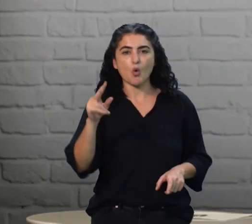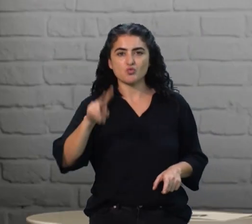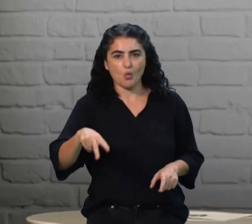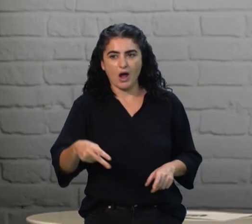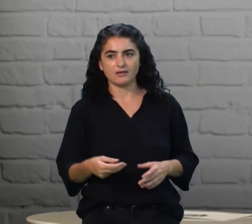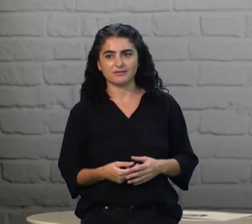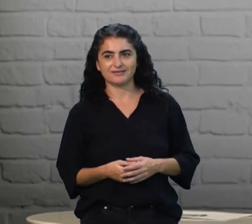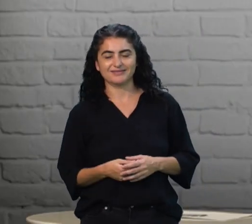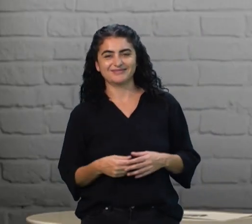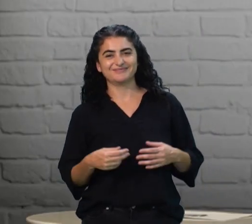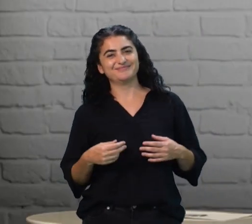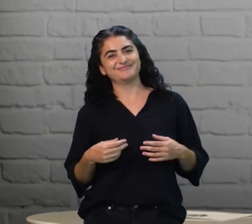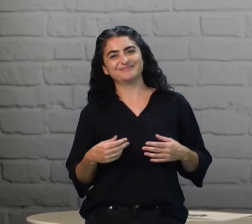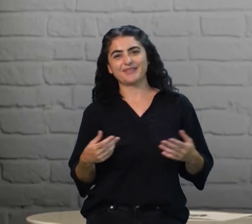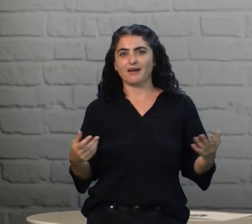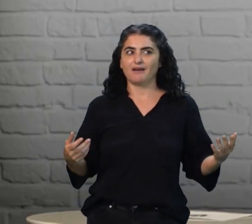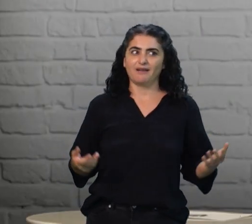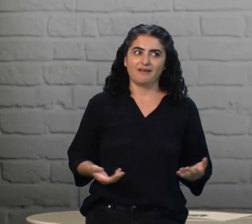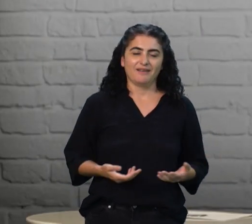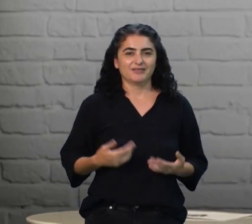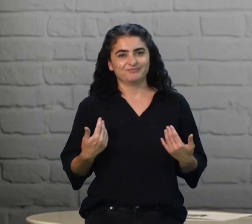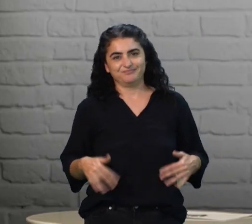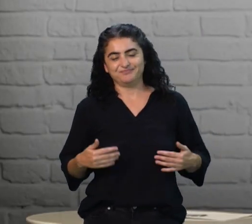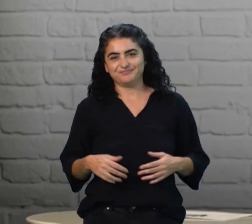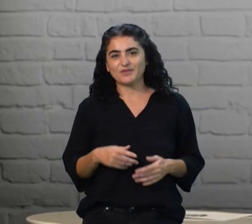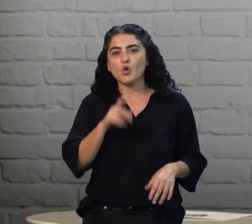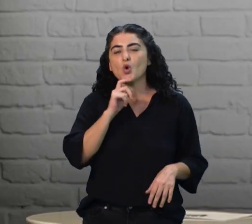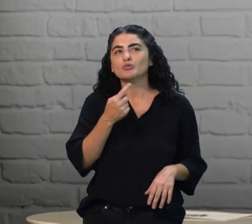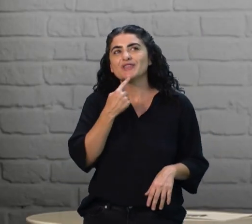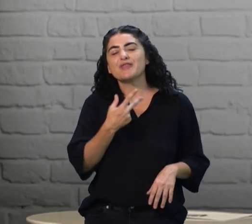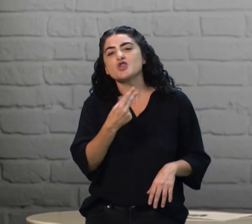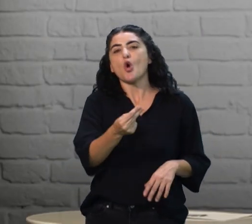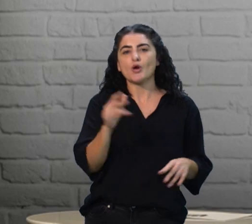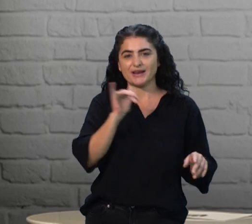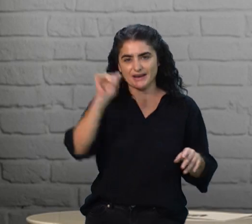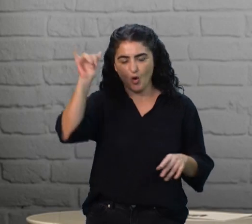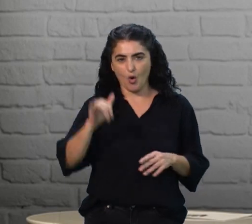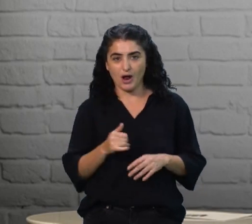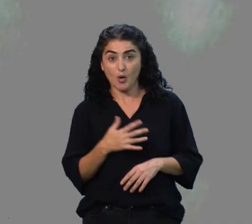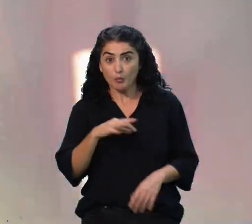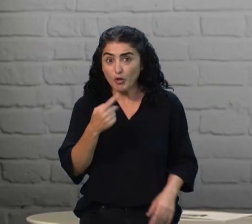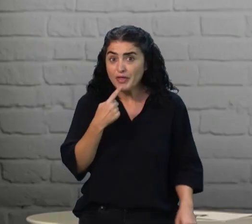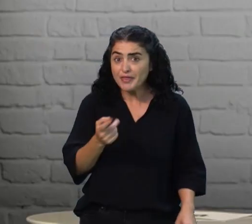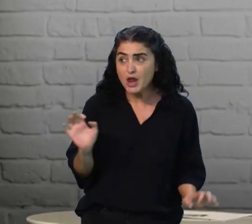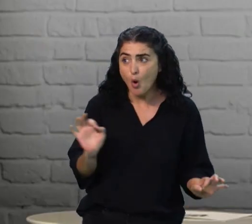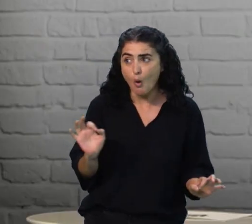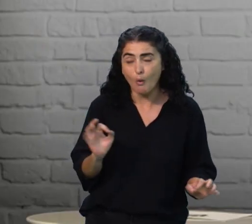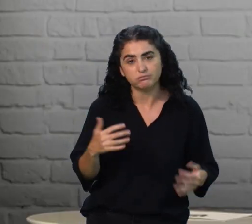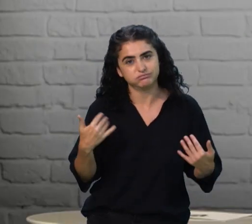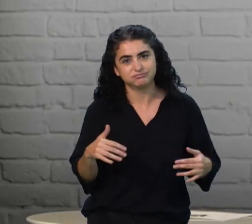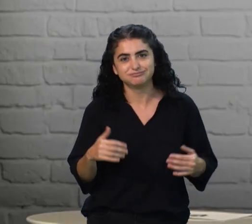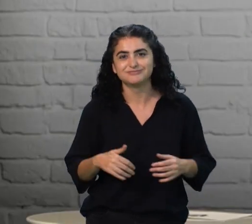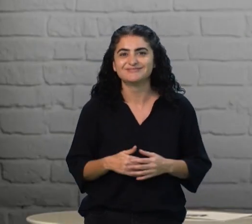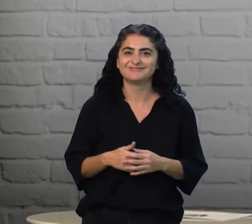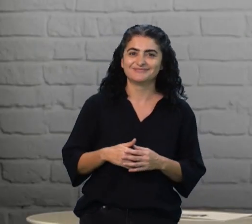no esto Cómo se dice no en riojano esto lo puedo decir o